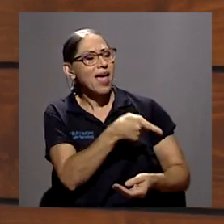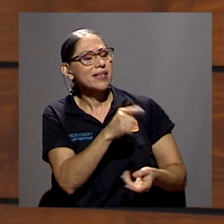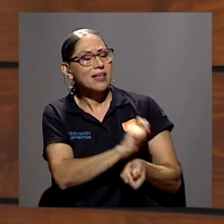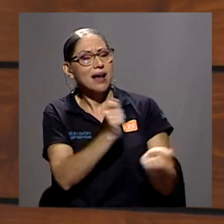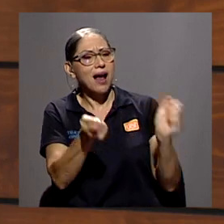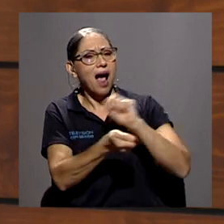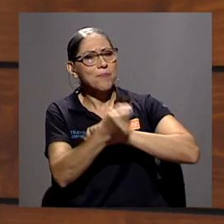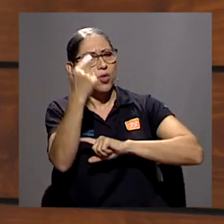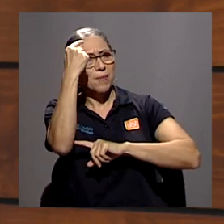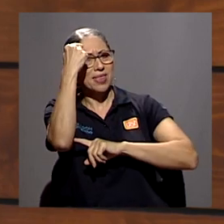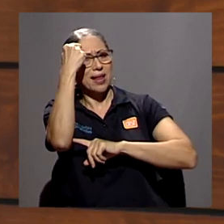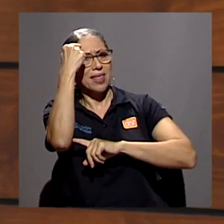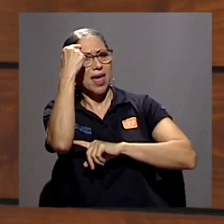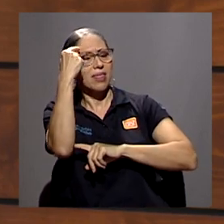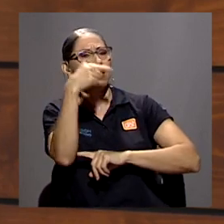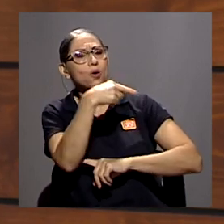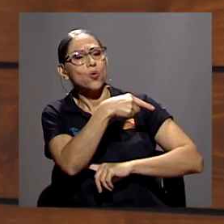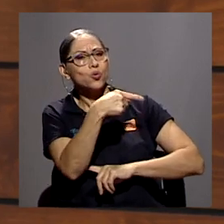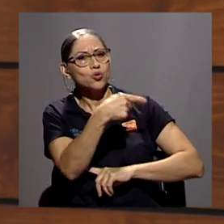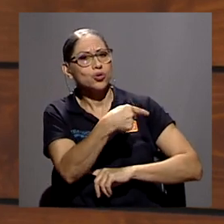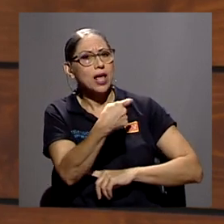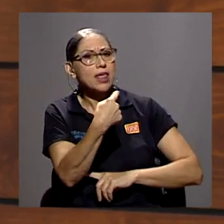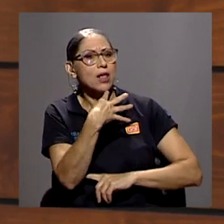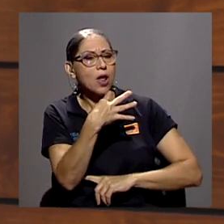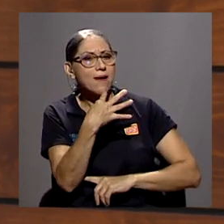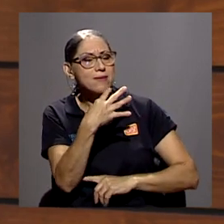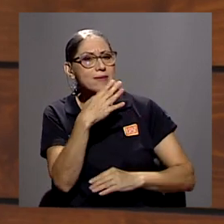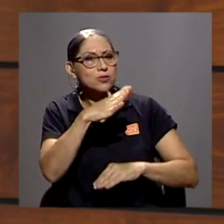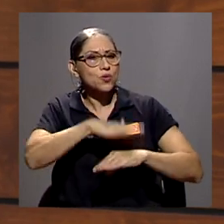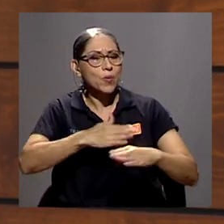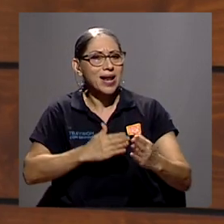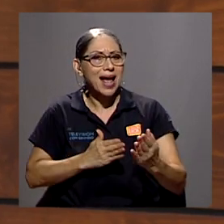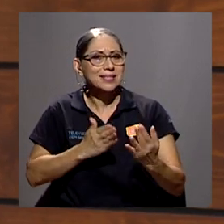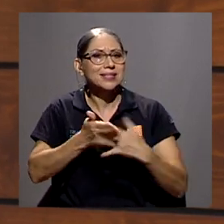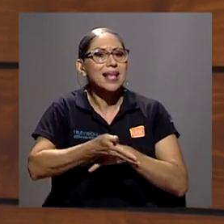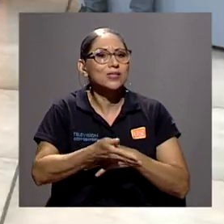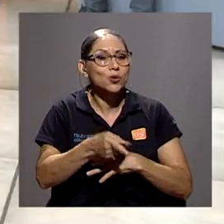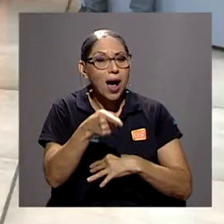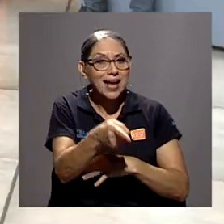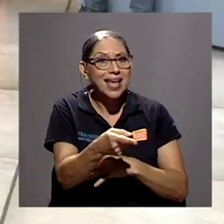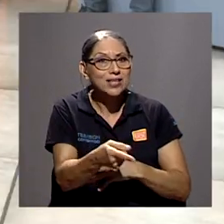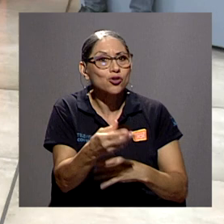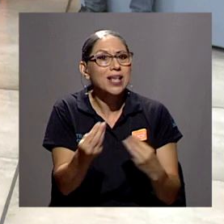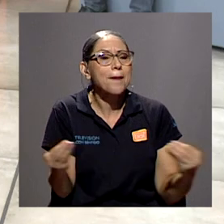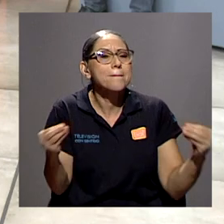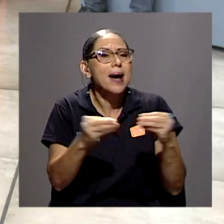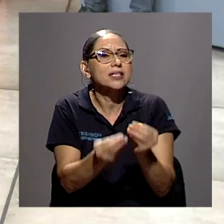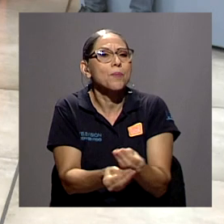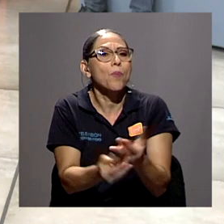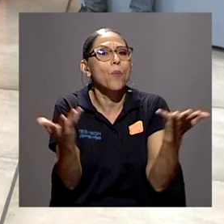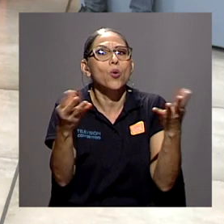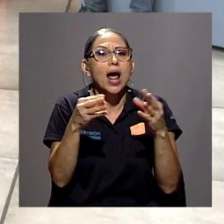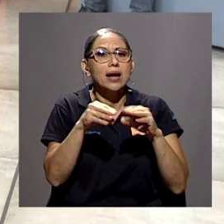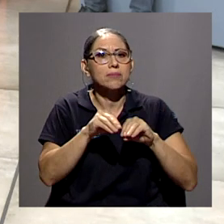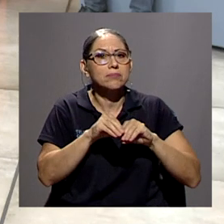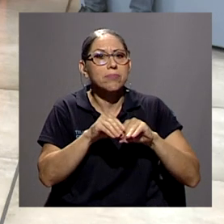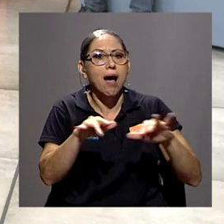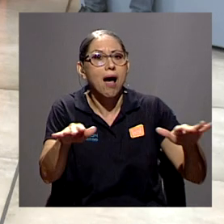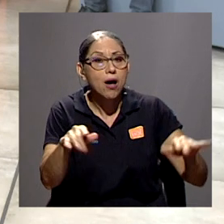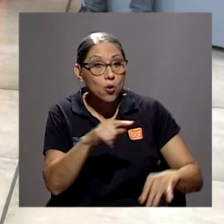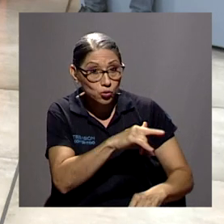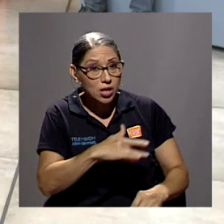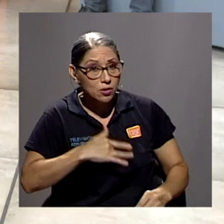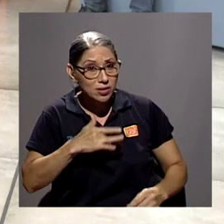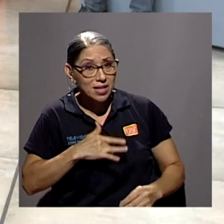cambio de mentalidad ahora usted lo presentaba desde el acceso a que sea más popular y ustedes lo han sentido porque